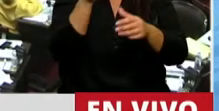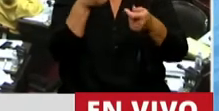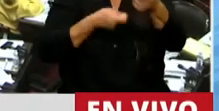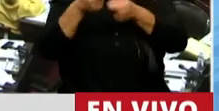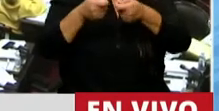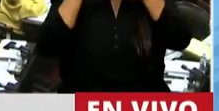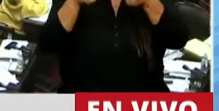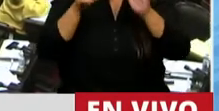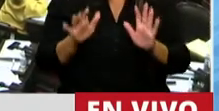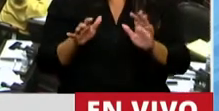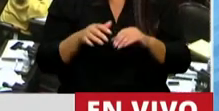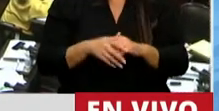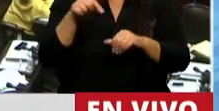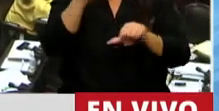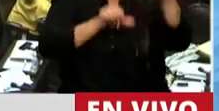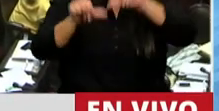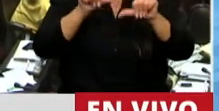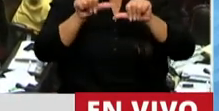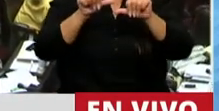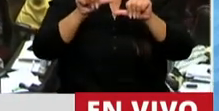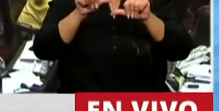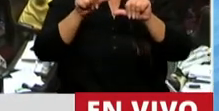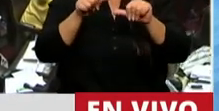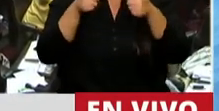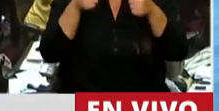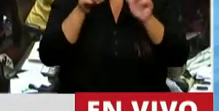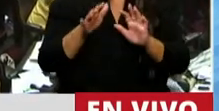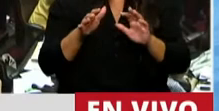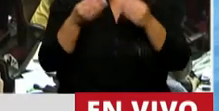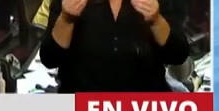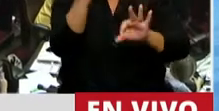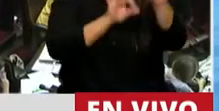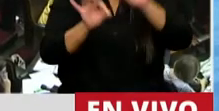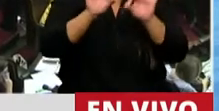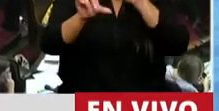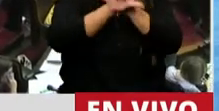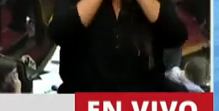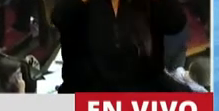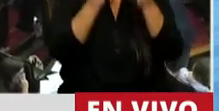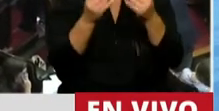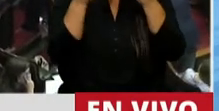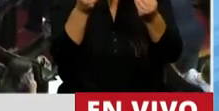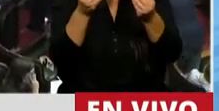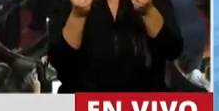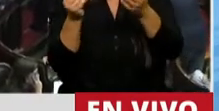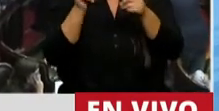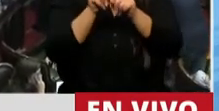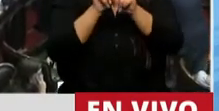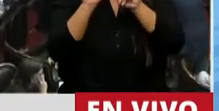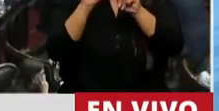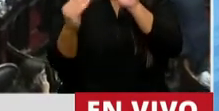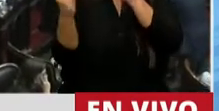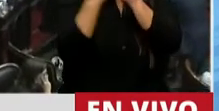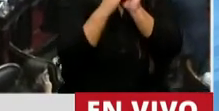ser científico y científica en la Argentina. Por eso, entre los objetivos que tiene este proyecto de ley está aumentar progresivamente